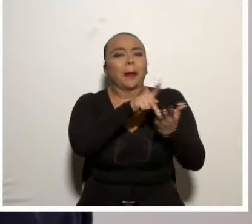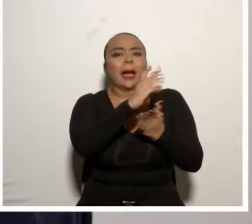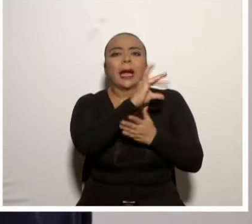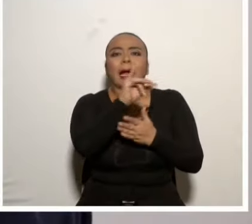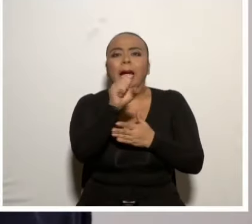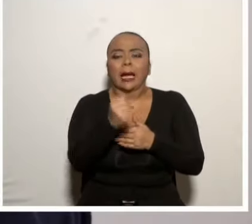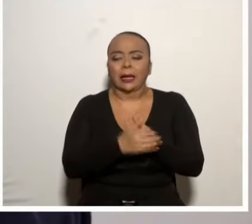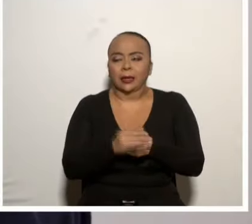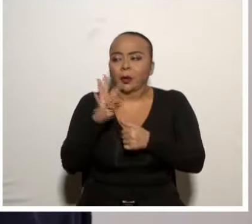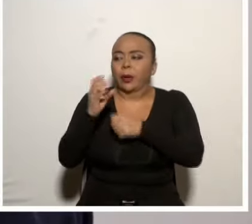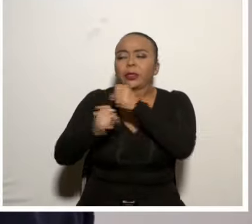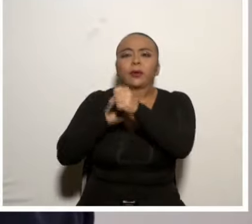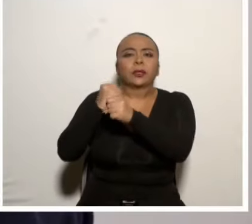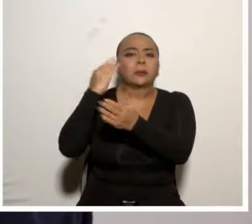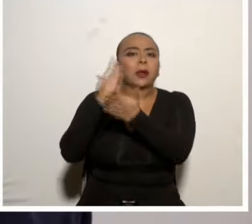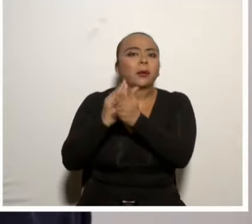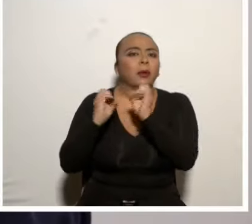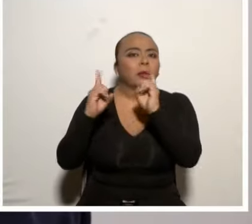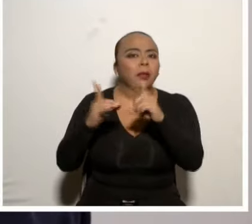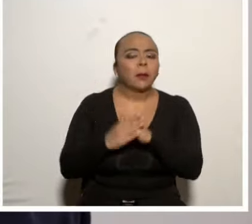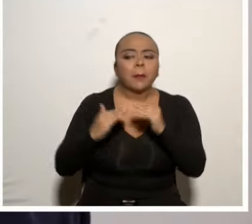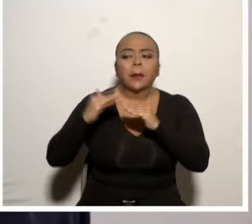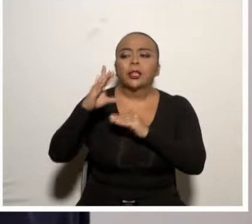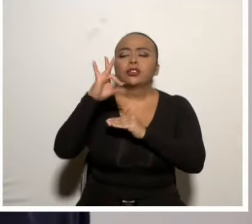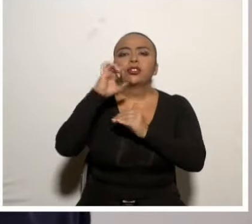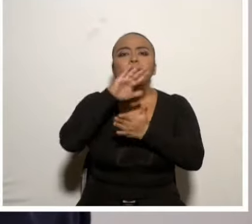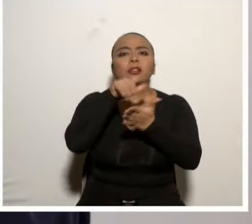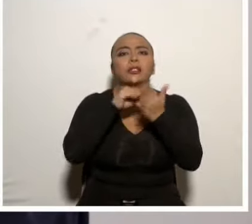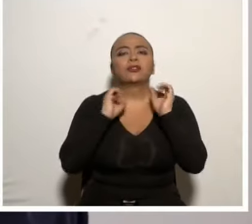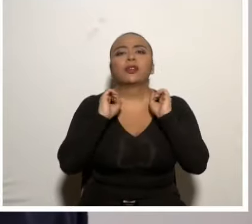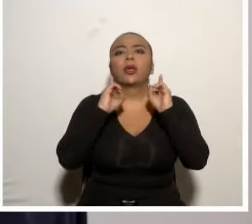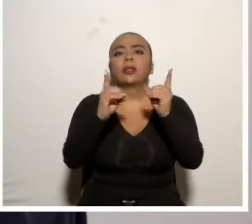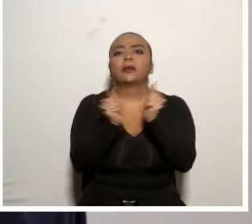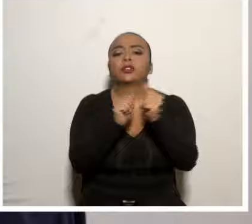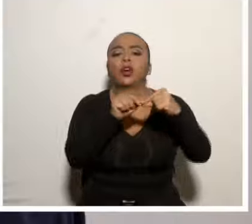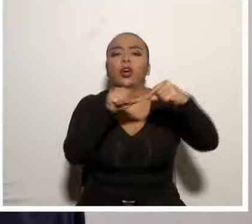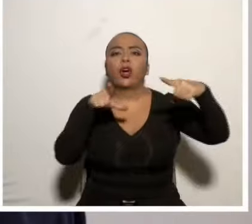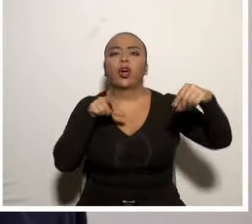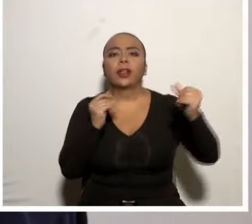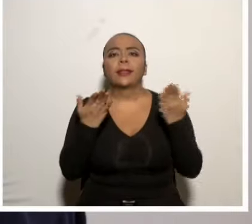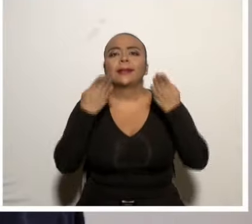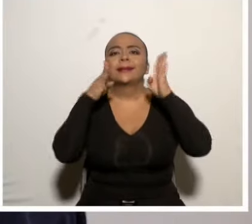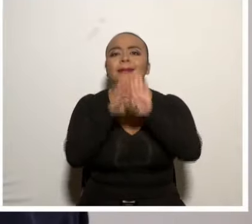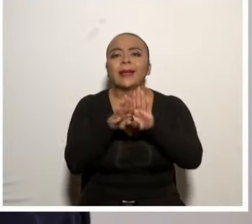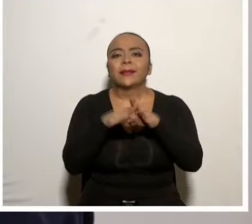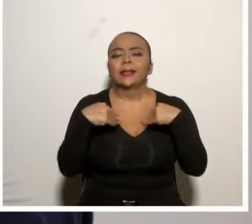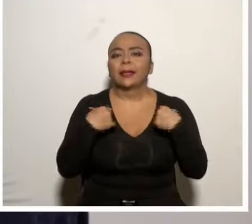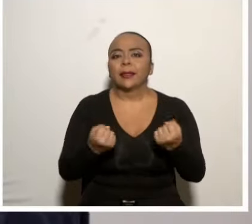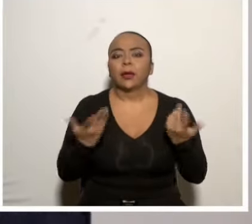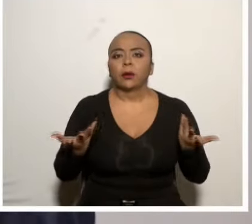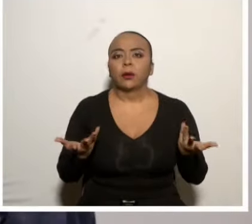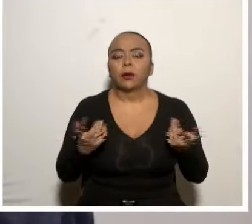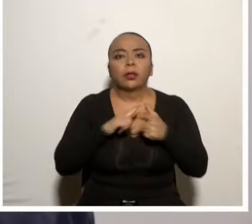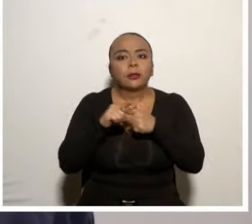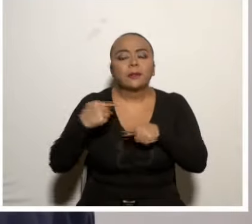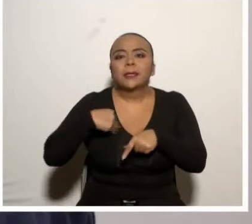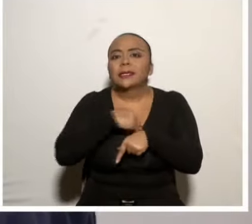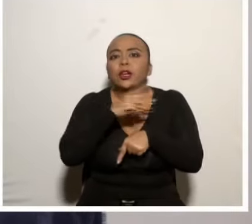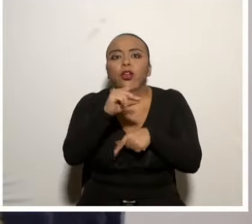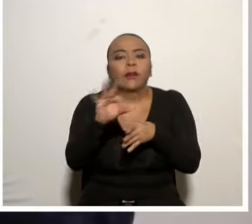4 años de apagón educativo, más de 800 centros educativos con orden de cierre sanitario. Bueno, el ministerio no